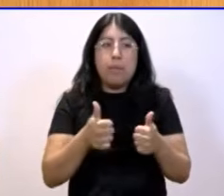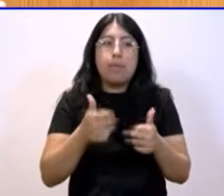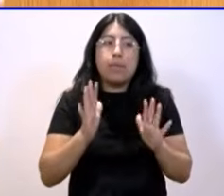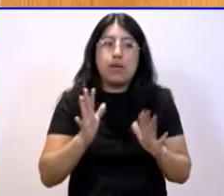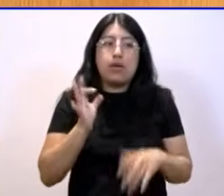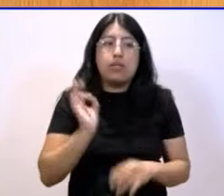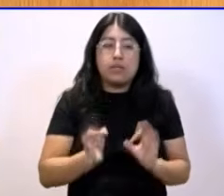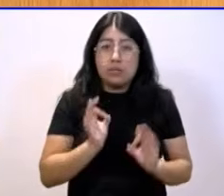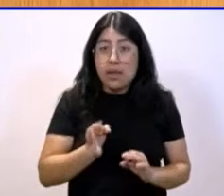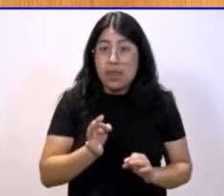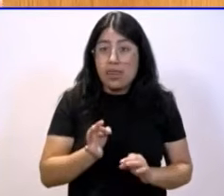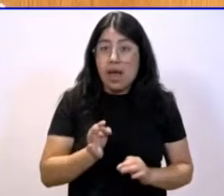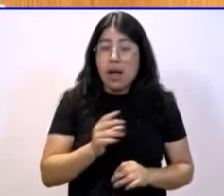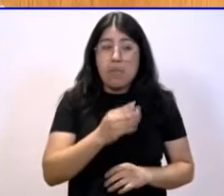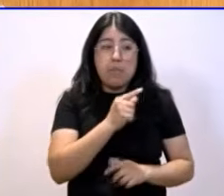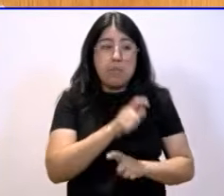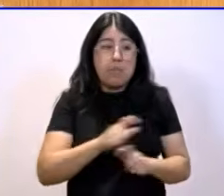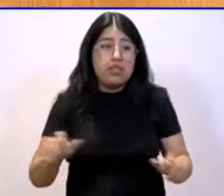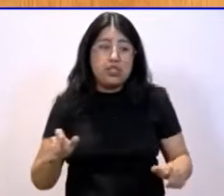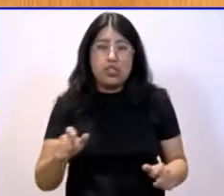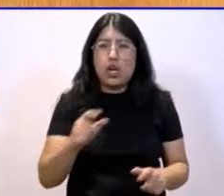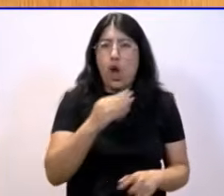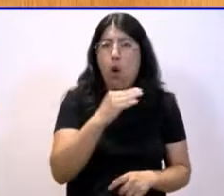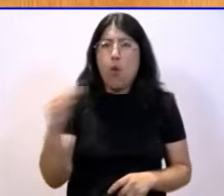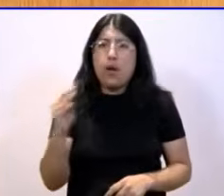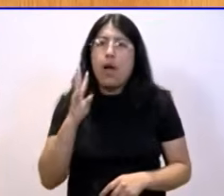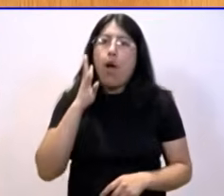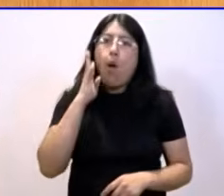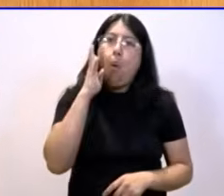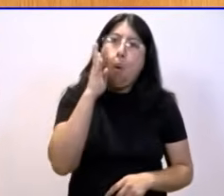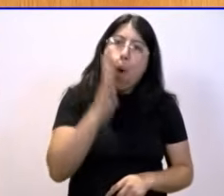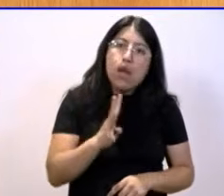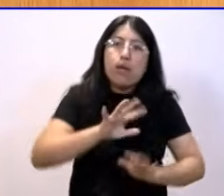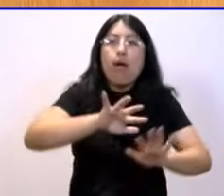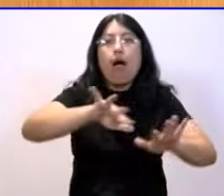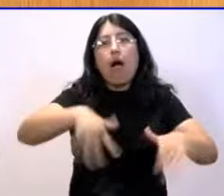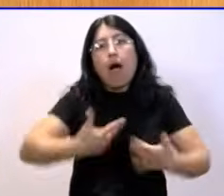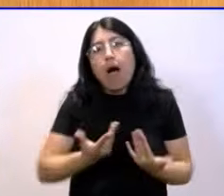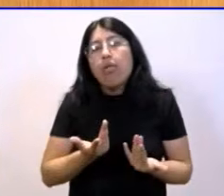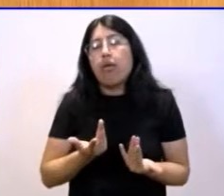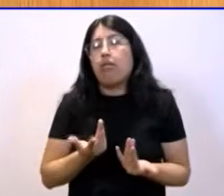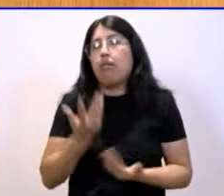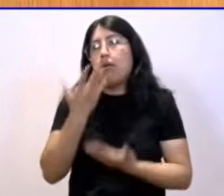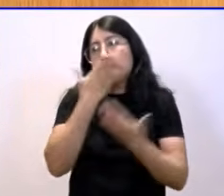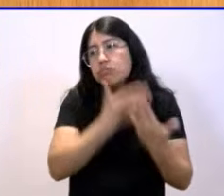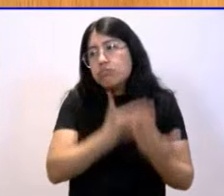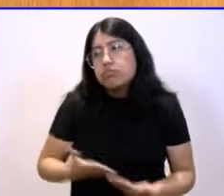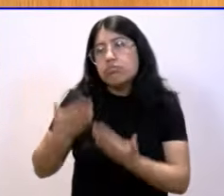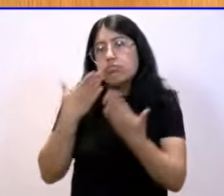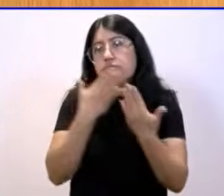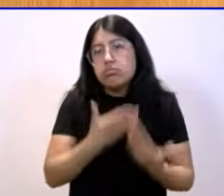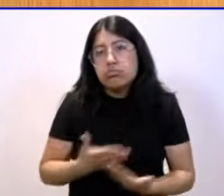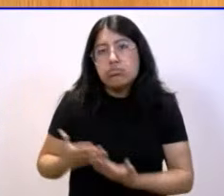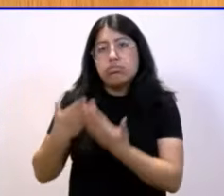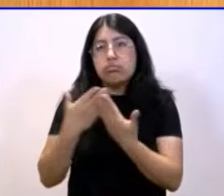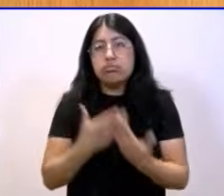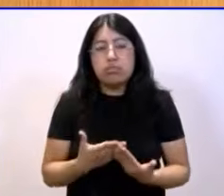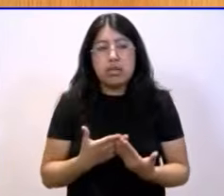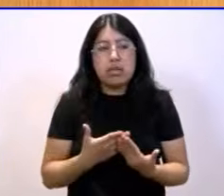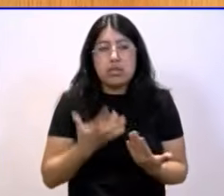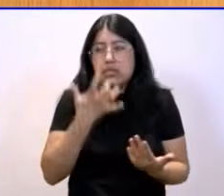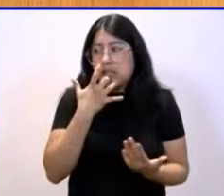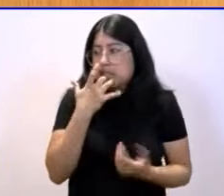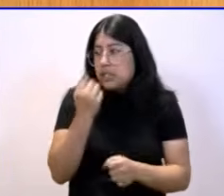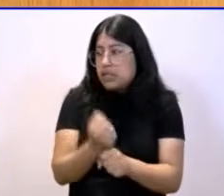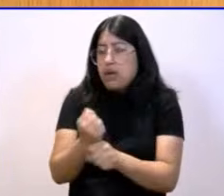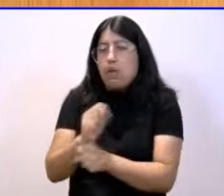que la gente joven ya no quiere pasar 4 años estudiando 10 horas al día para trabajar en la administración pública si tiene otros trabajos